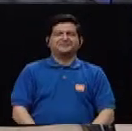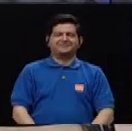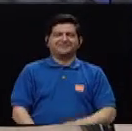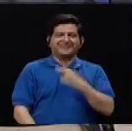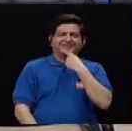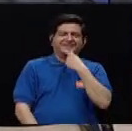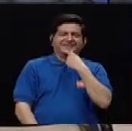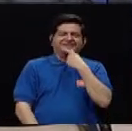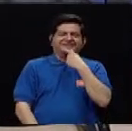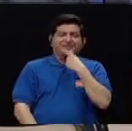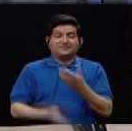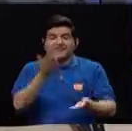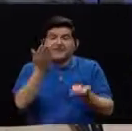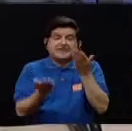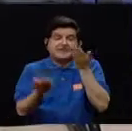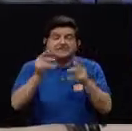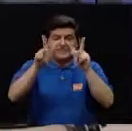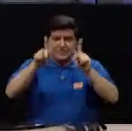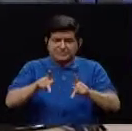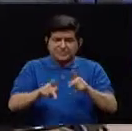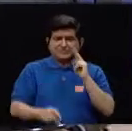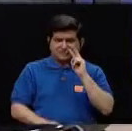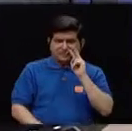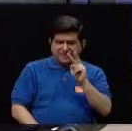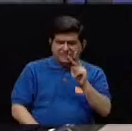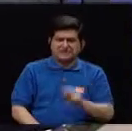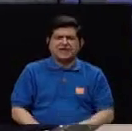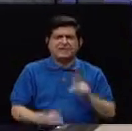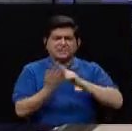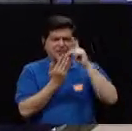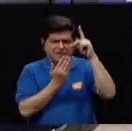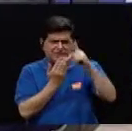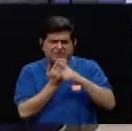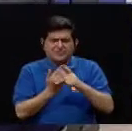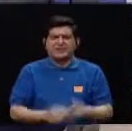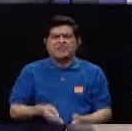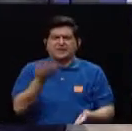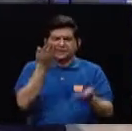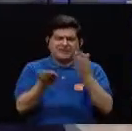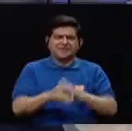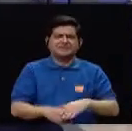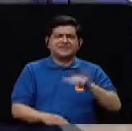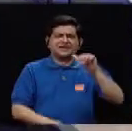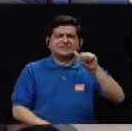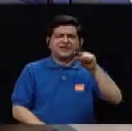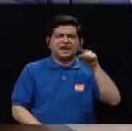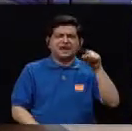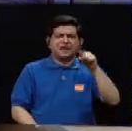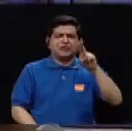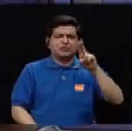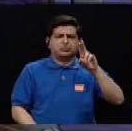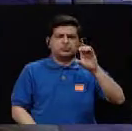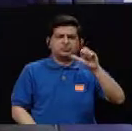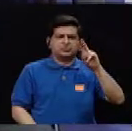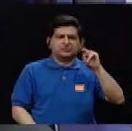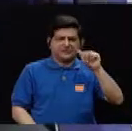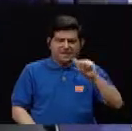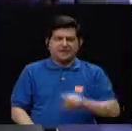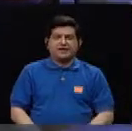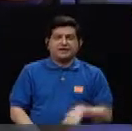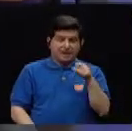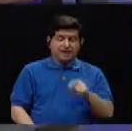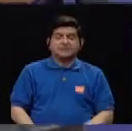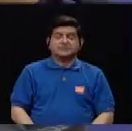es. Pues tal vez los televidentes se acercan a vos como el personaje de Azucena de la Pensión, uh-huh, que es, pues, ¿verdad? Al